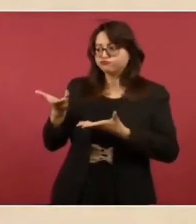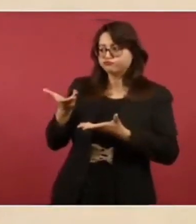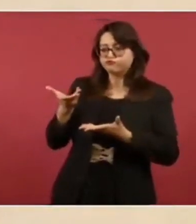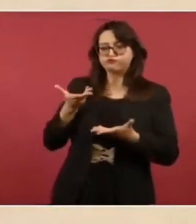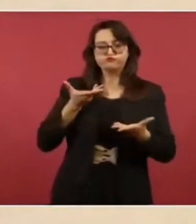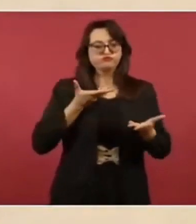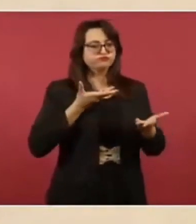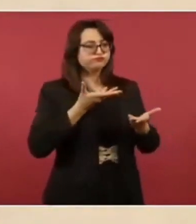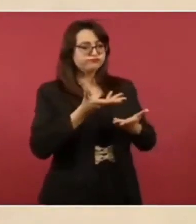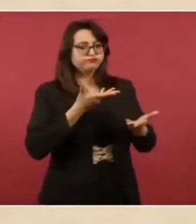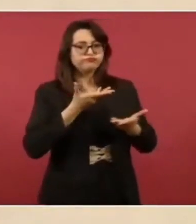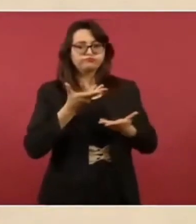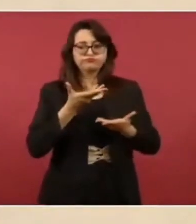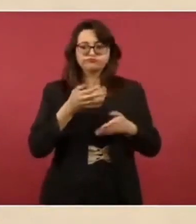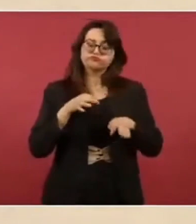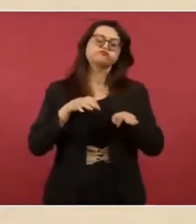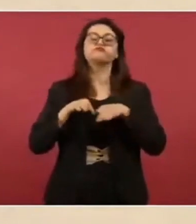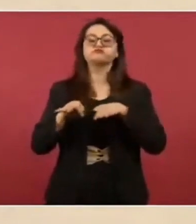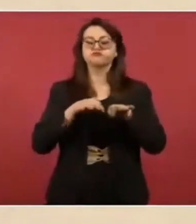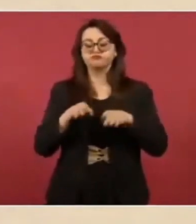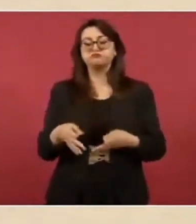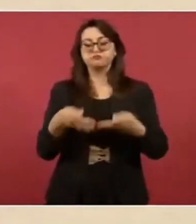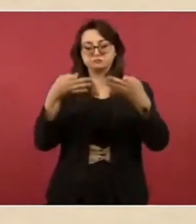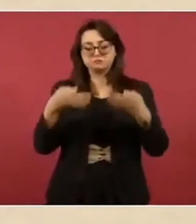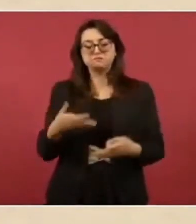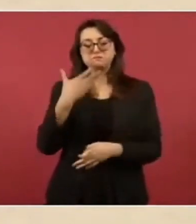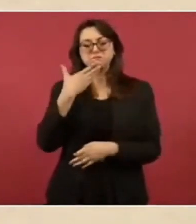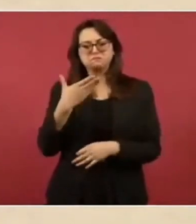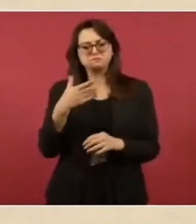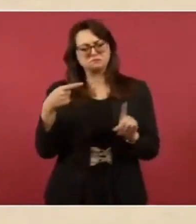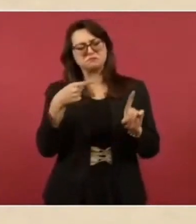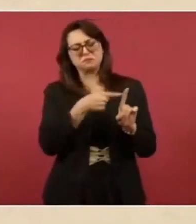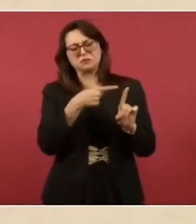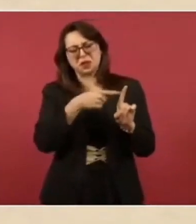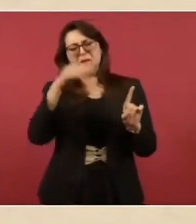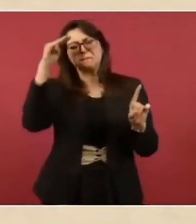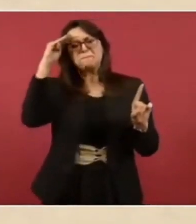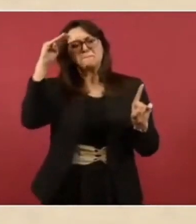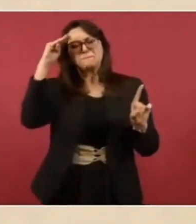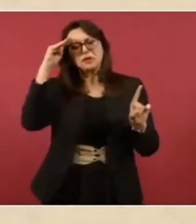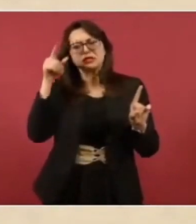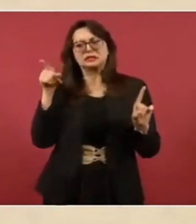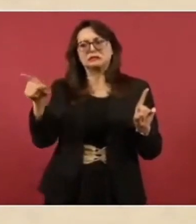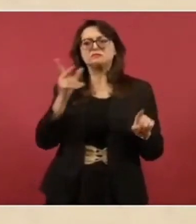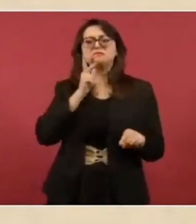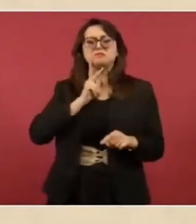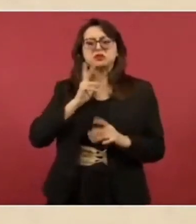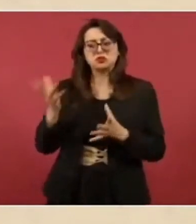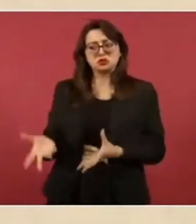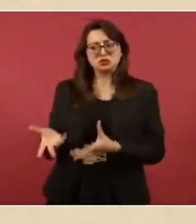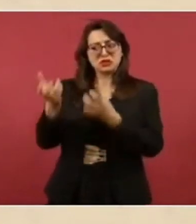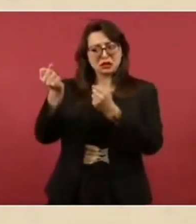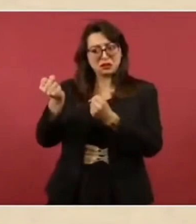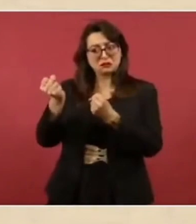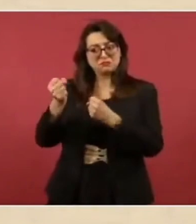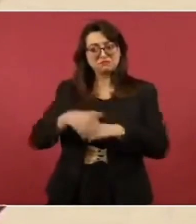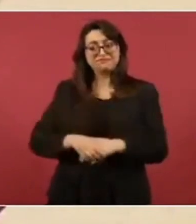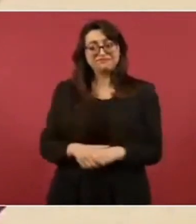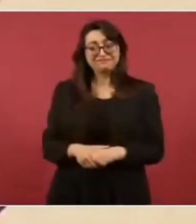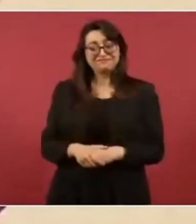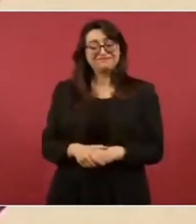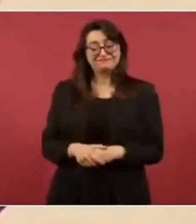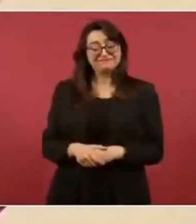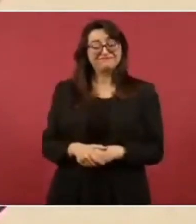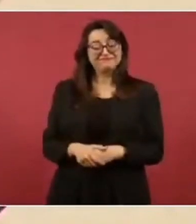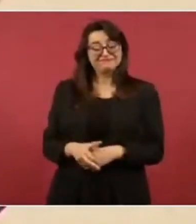resume cuando sostiene que el presidente Cárdenas tenía razón al